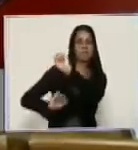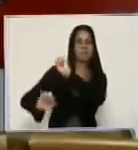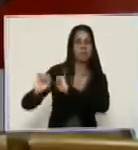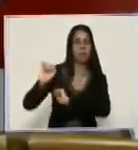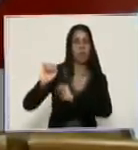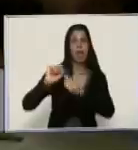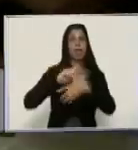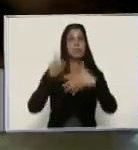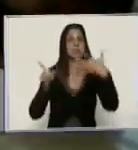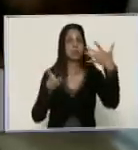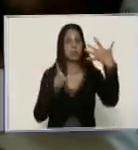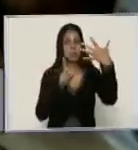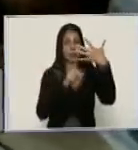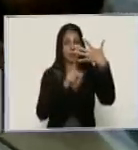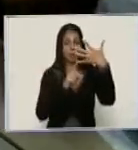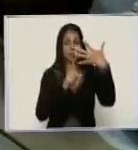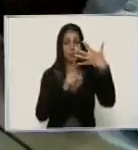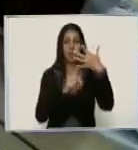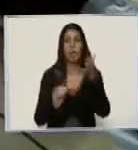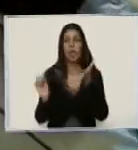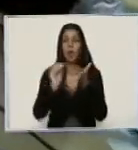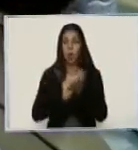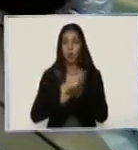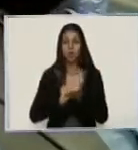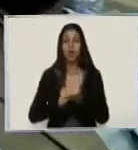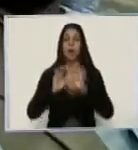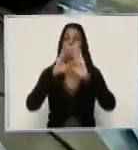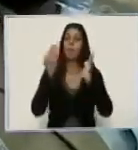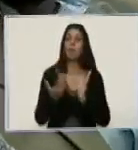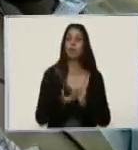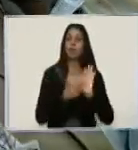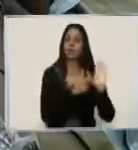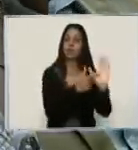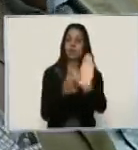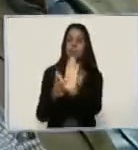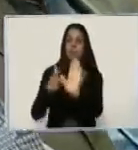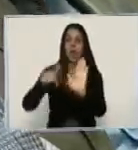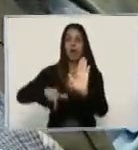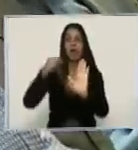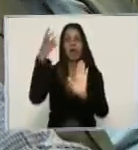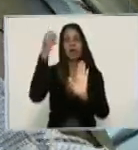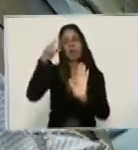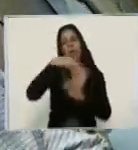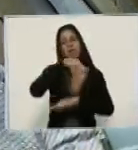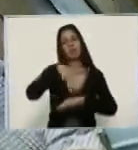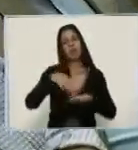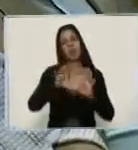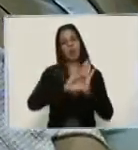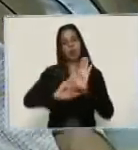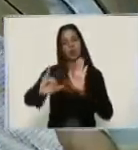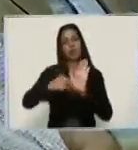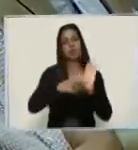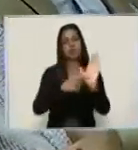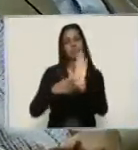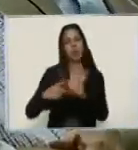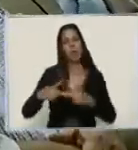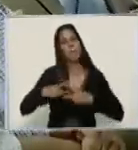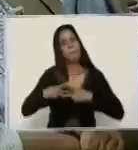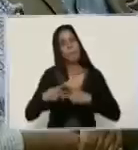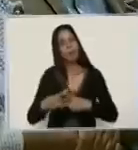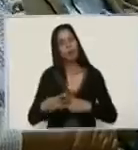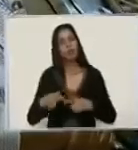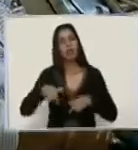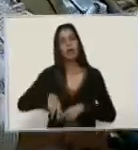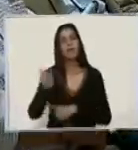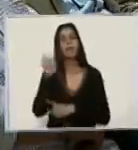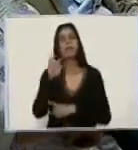Quinto, reiterar ante el mundo, desde esta Asamblea Nacional Constituyente, nuestra voluntad como